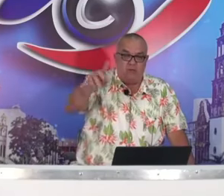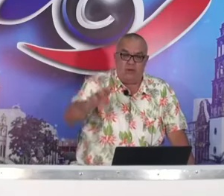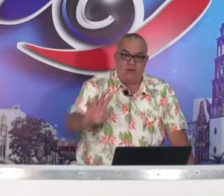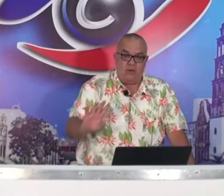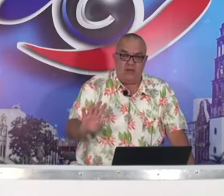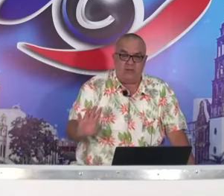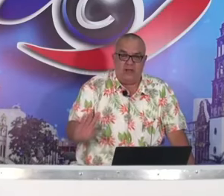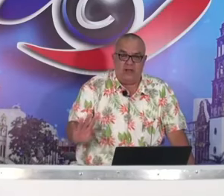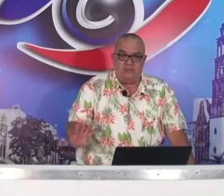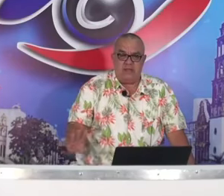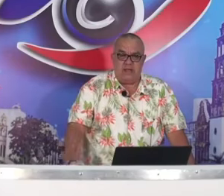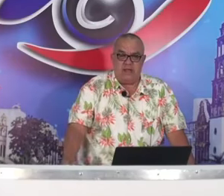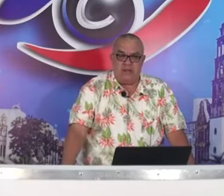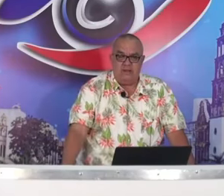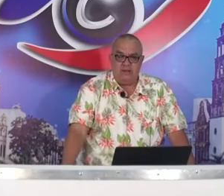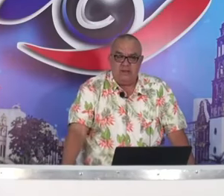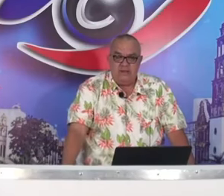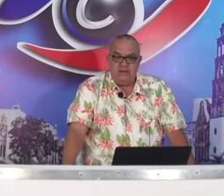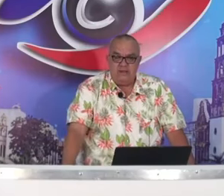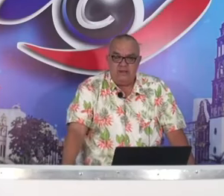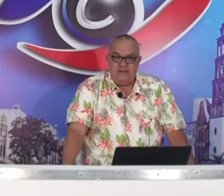Fue a la W ahorita en la mañana.